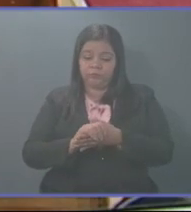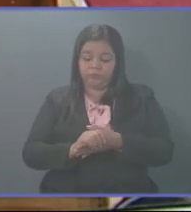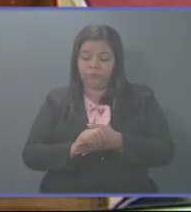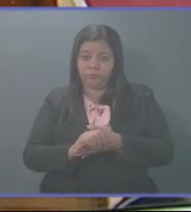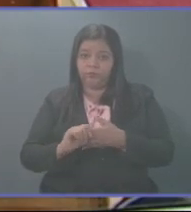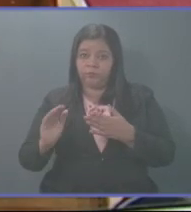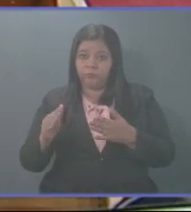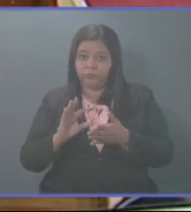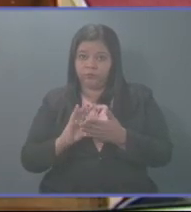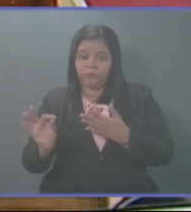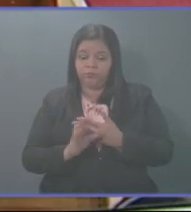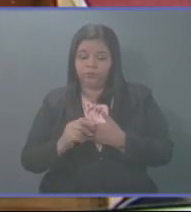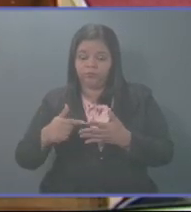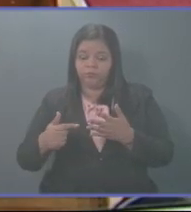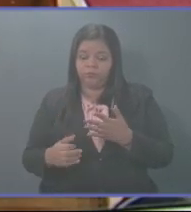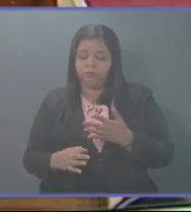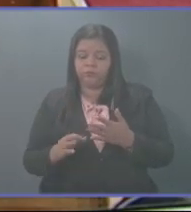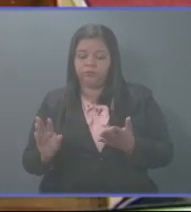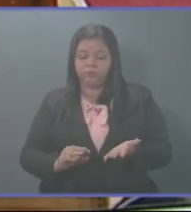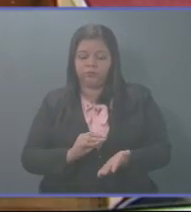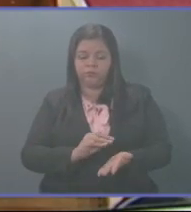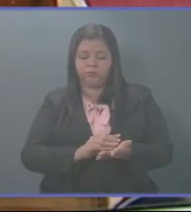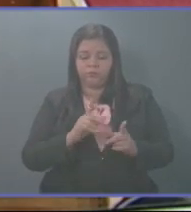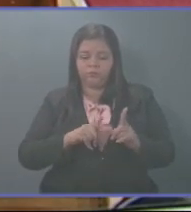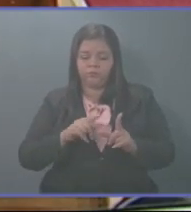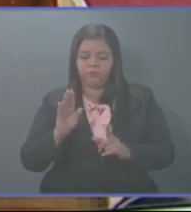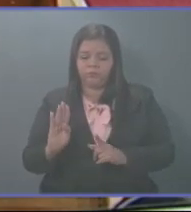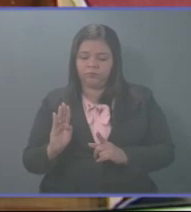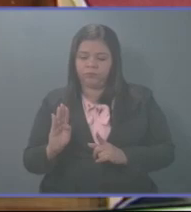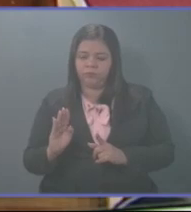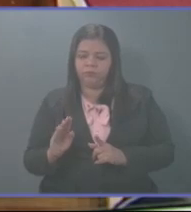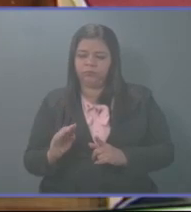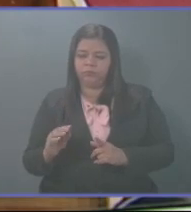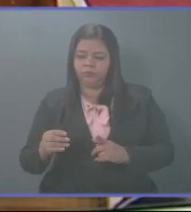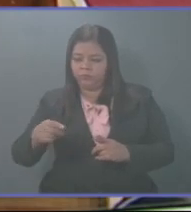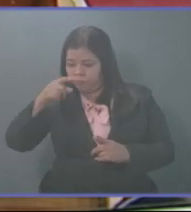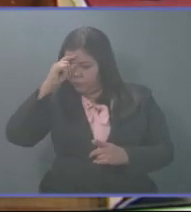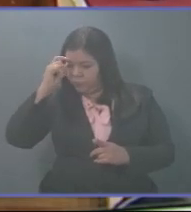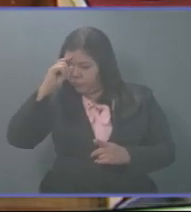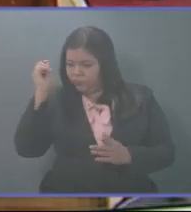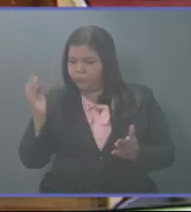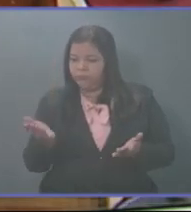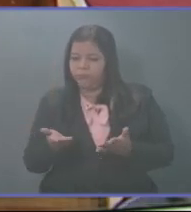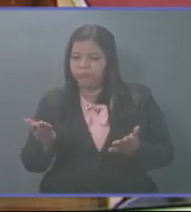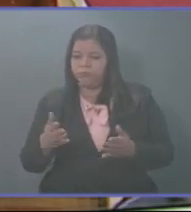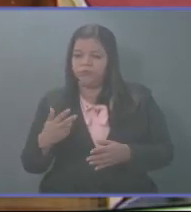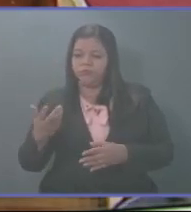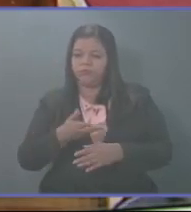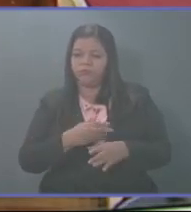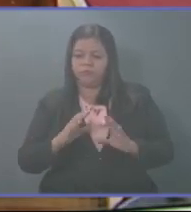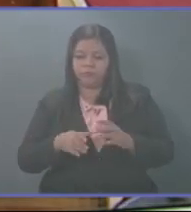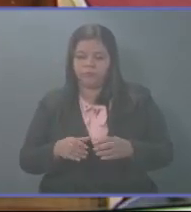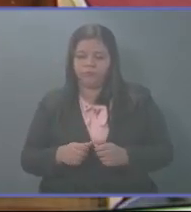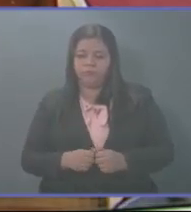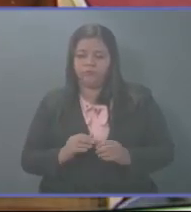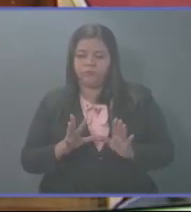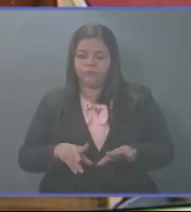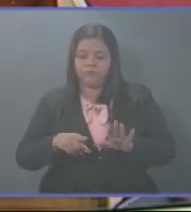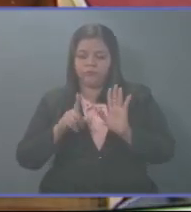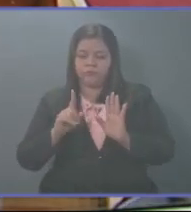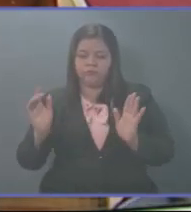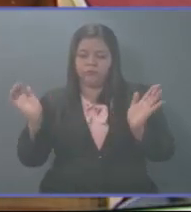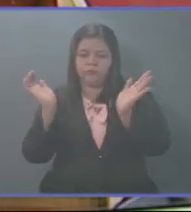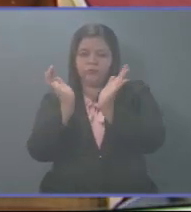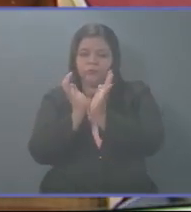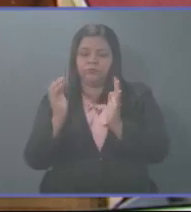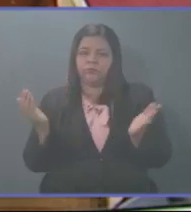ley descrito en literal B. Trabajo realizado por la Comisión. El 16 de mayo de